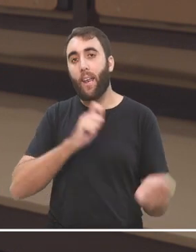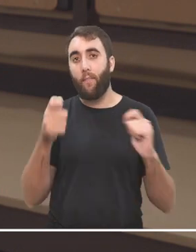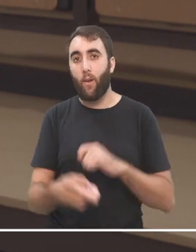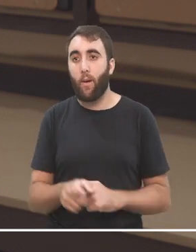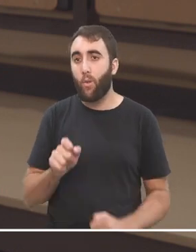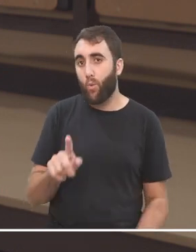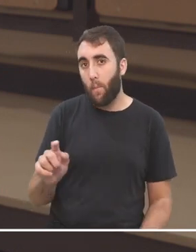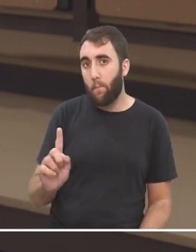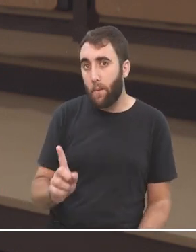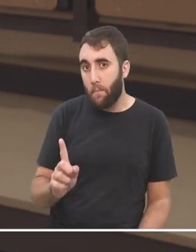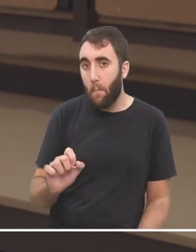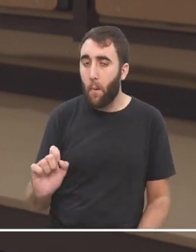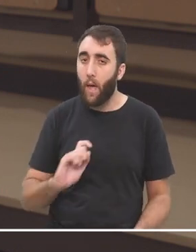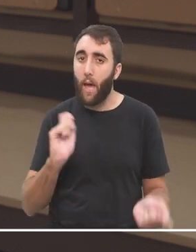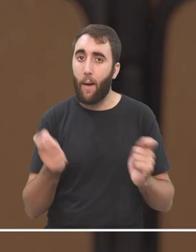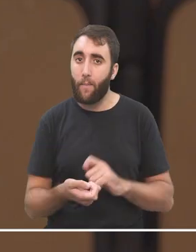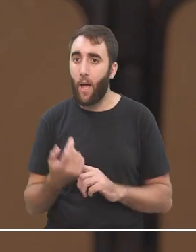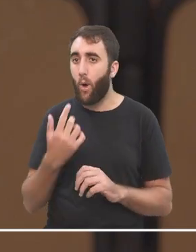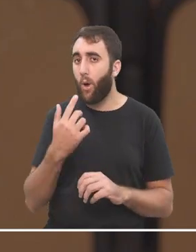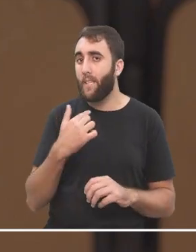ellos mismos y que puedan